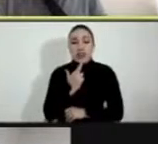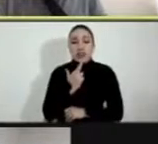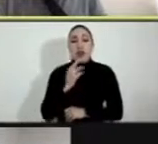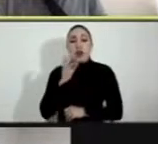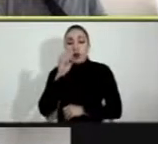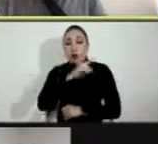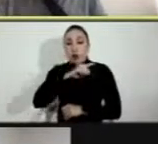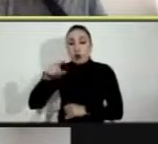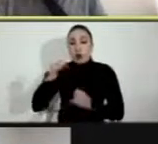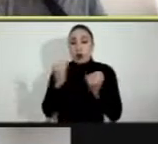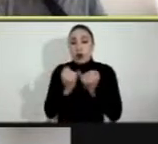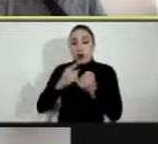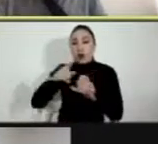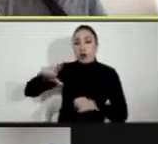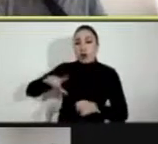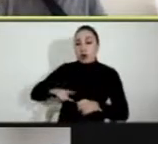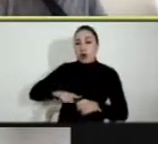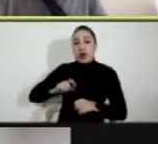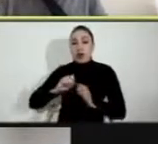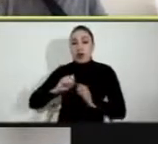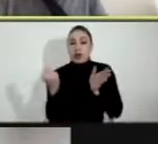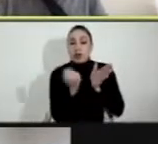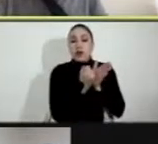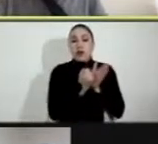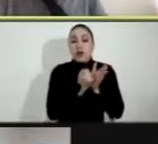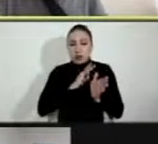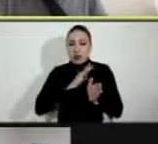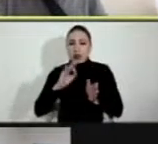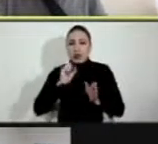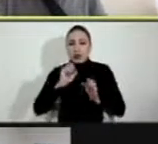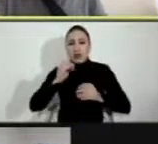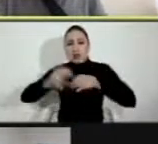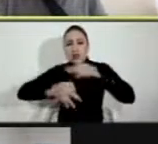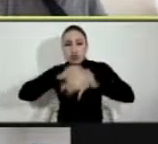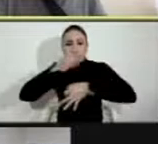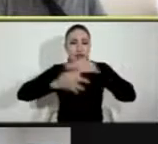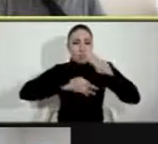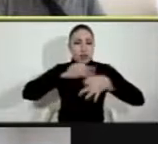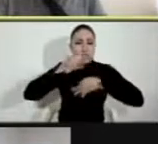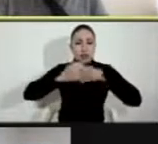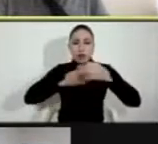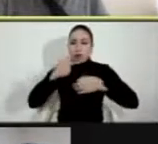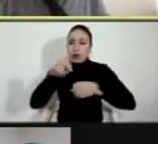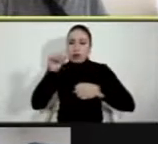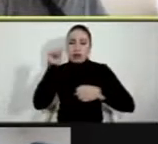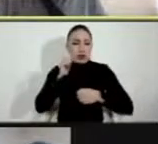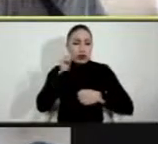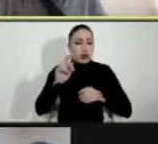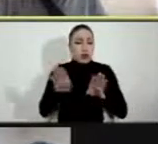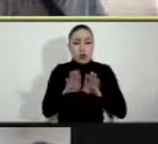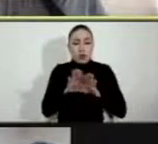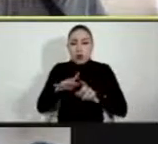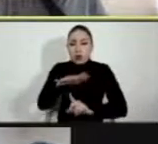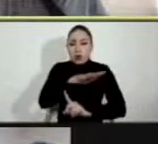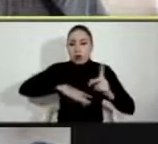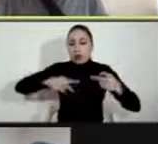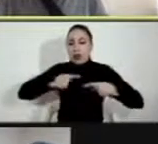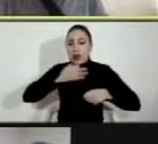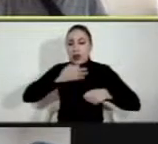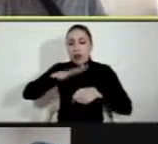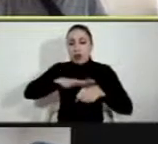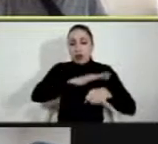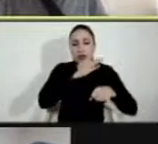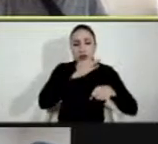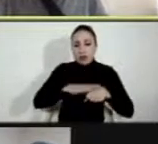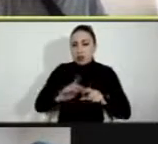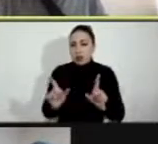gubernamentales, estatales y federales para anuncio con estricto carácter social. Adicional a lo anterior,